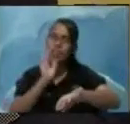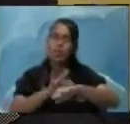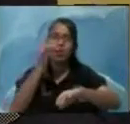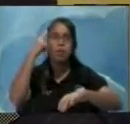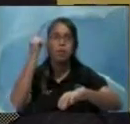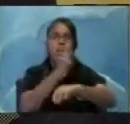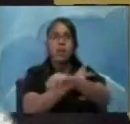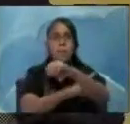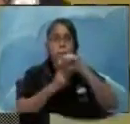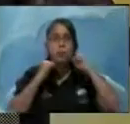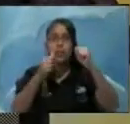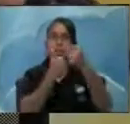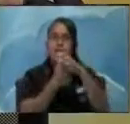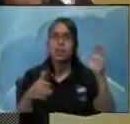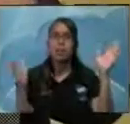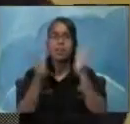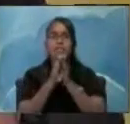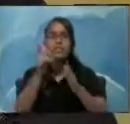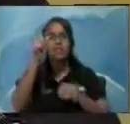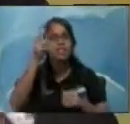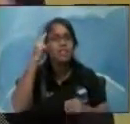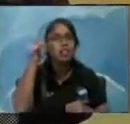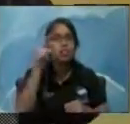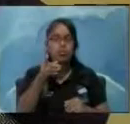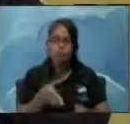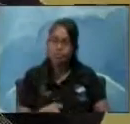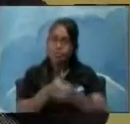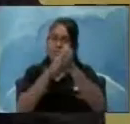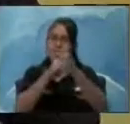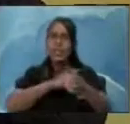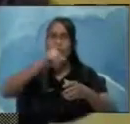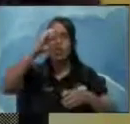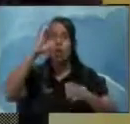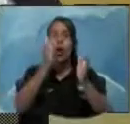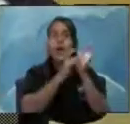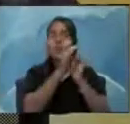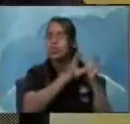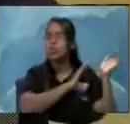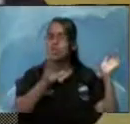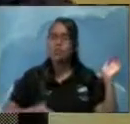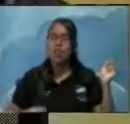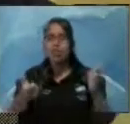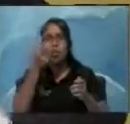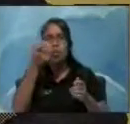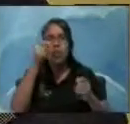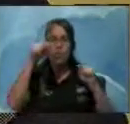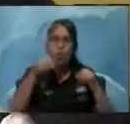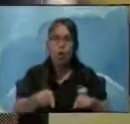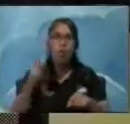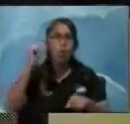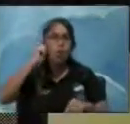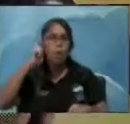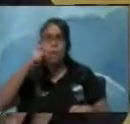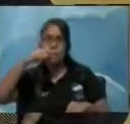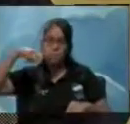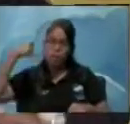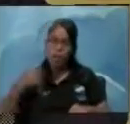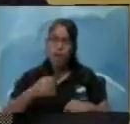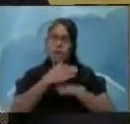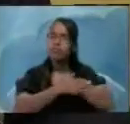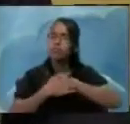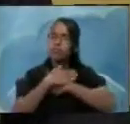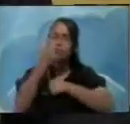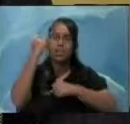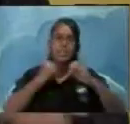poder del Espíritu Santo se tú un instrumento de Dios Jesucristo anda buscando hoy hombres y mujeres piadosos para llenarnos